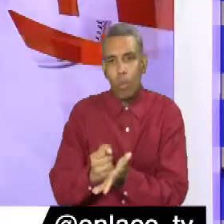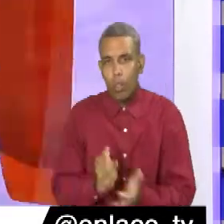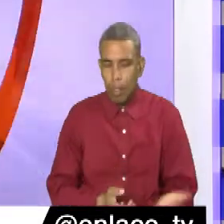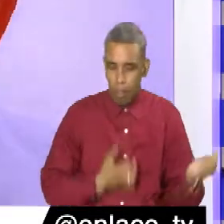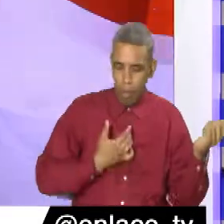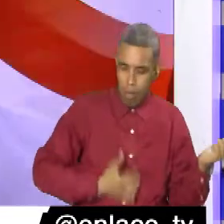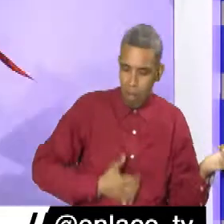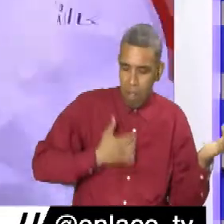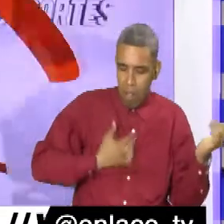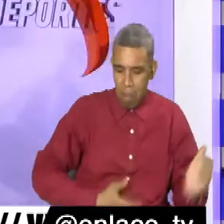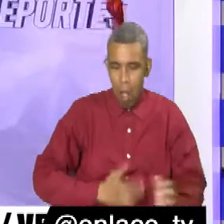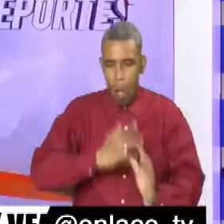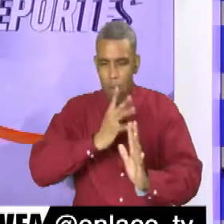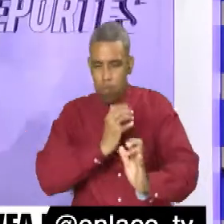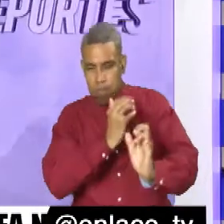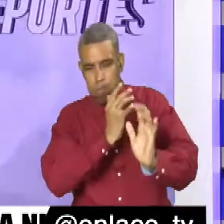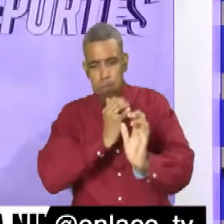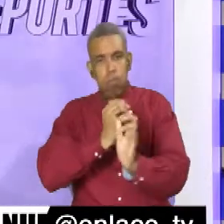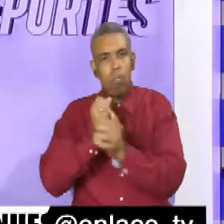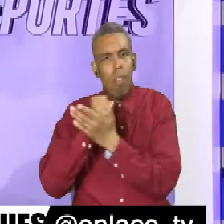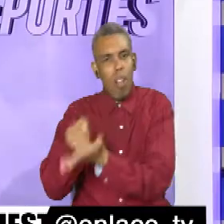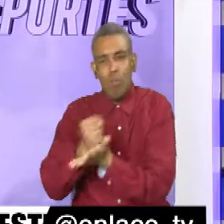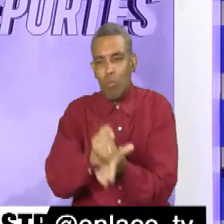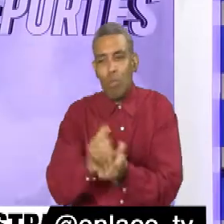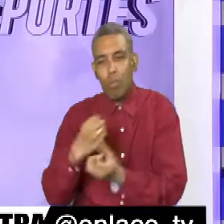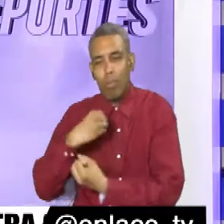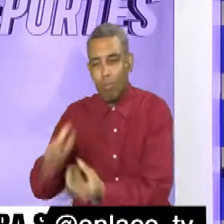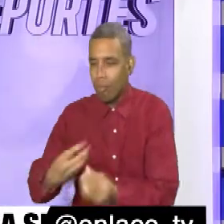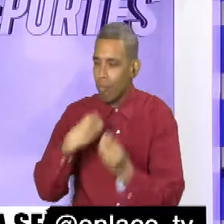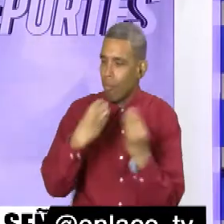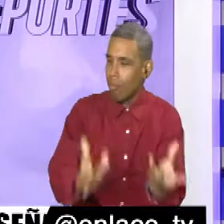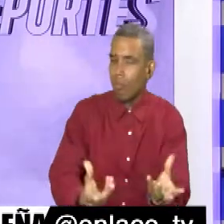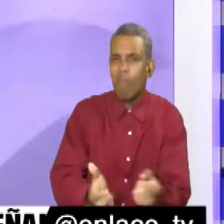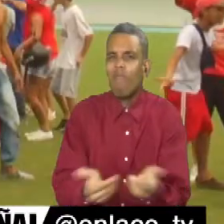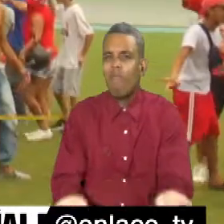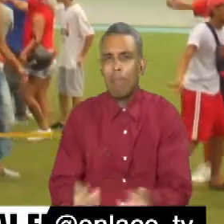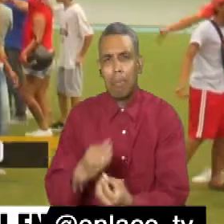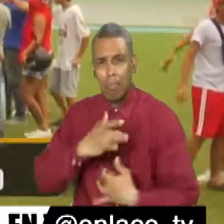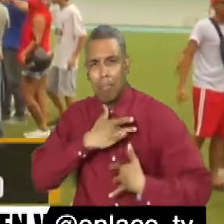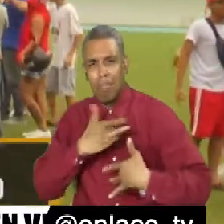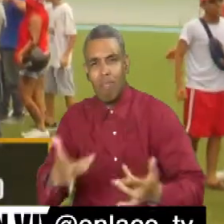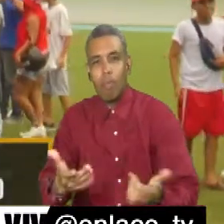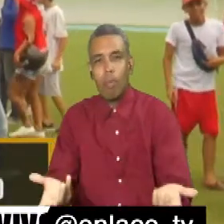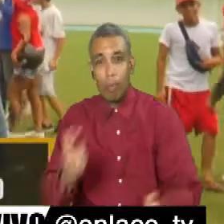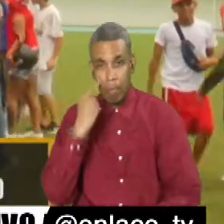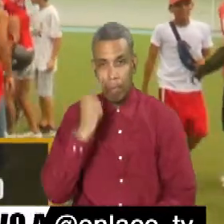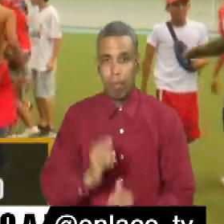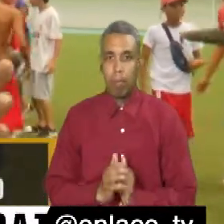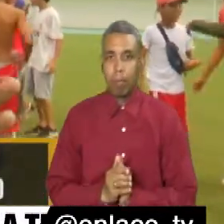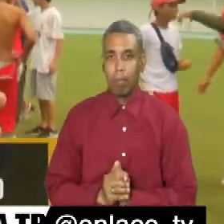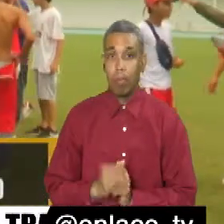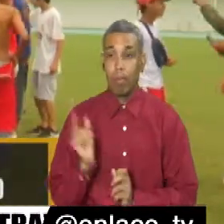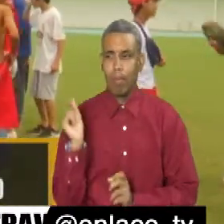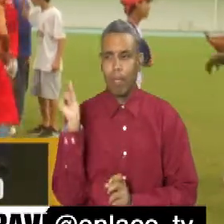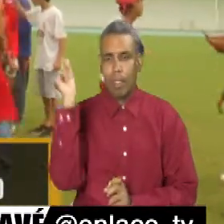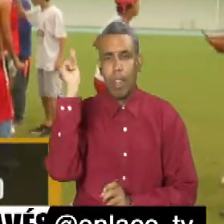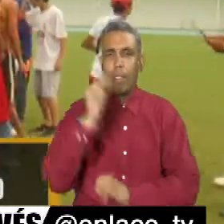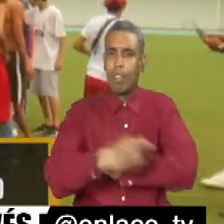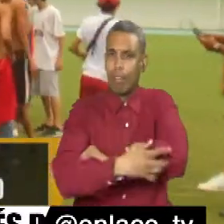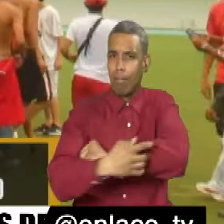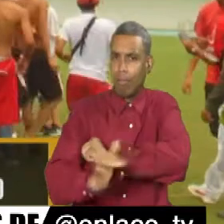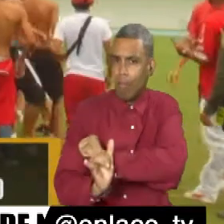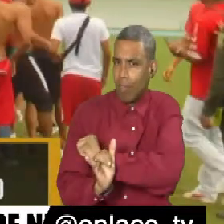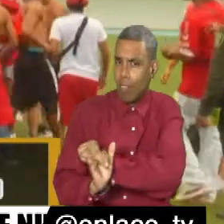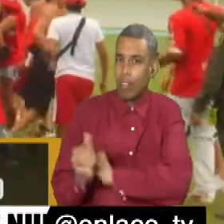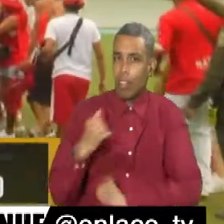los barristas de los diferentes clubes de fútbol de la ciudad. El director de INDERBA, Cristian Juliado, en asocio con la Policía Nacional, han hecho